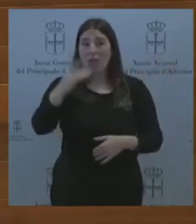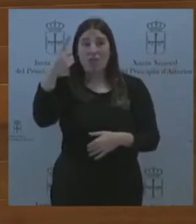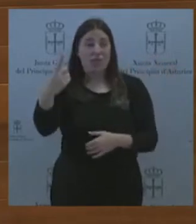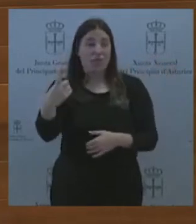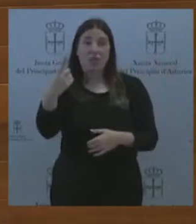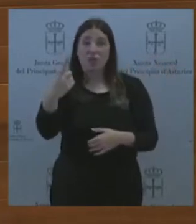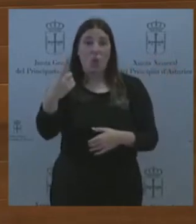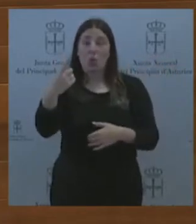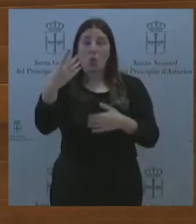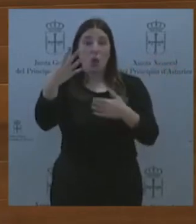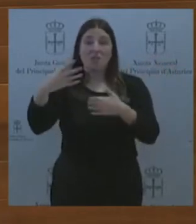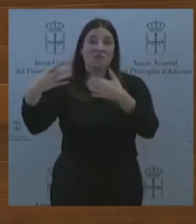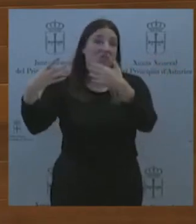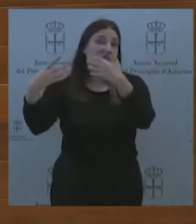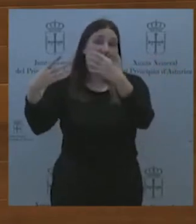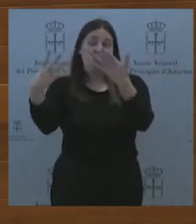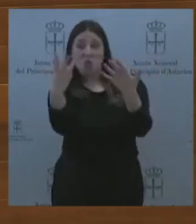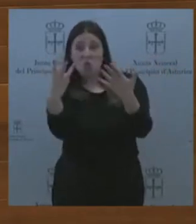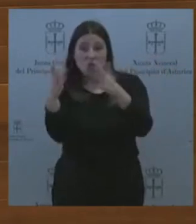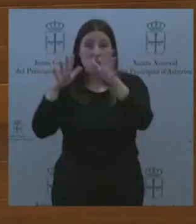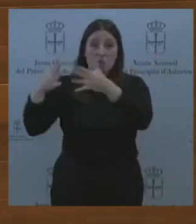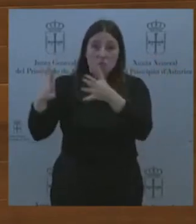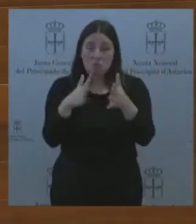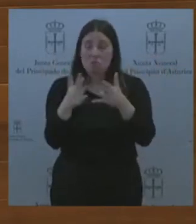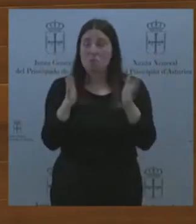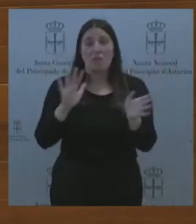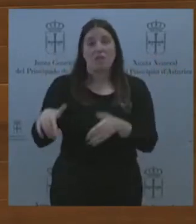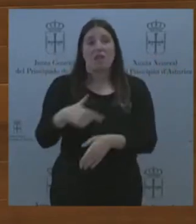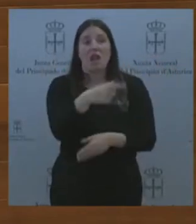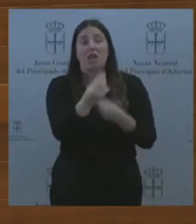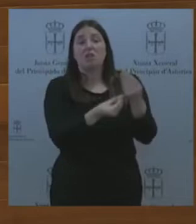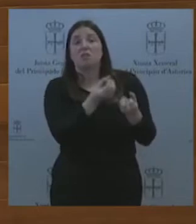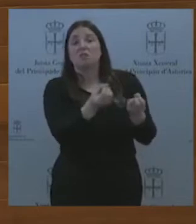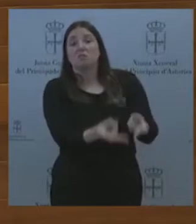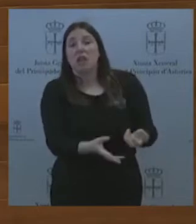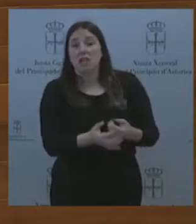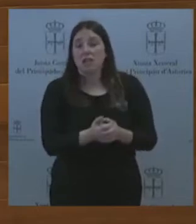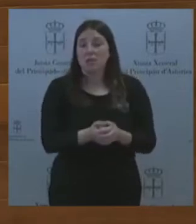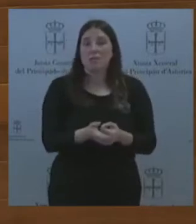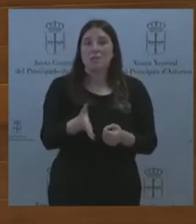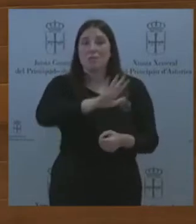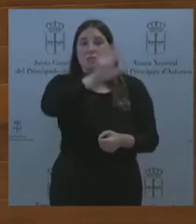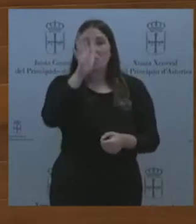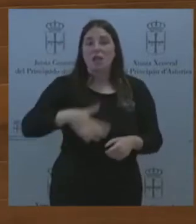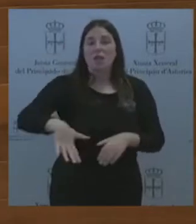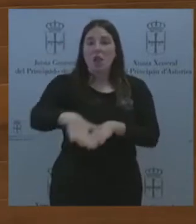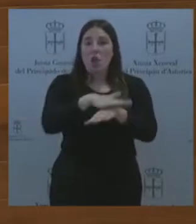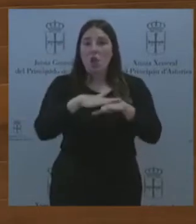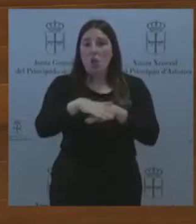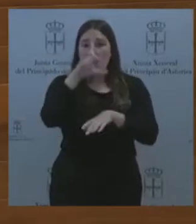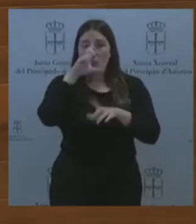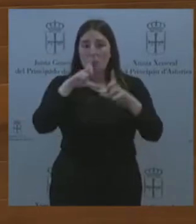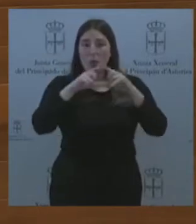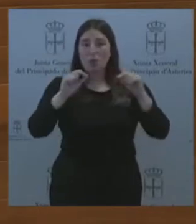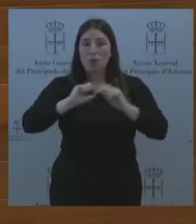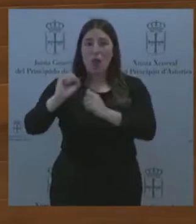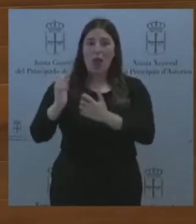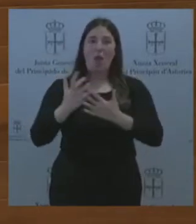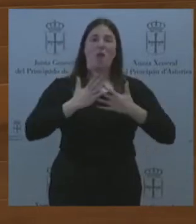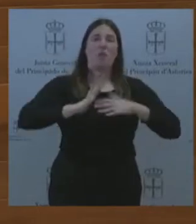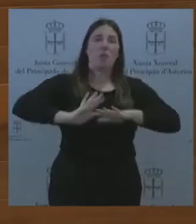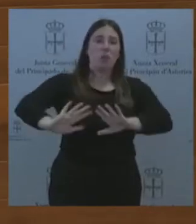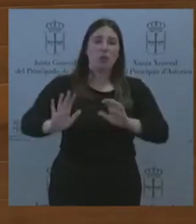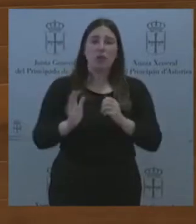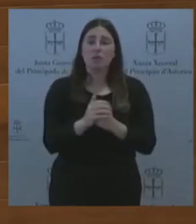los asturianos por el abandono de los gobiernos central y regional, señorías, es inaceptable. Mucha maratón de visitas a Moncloa, señor Barbón,